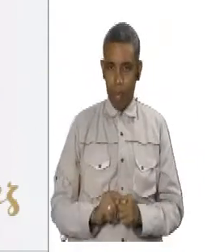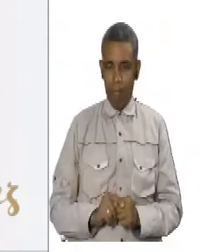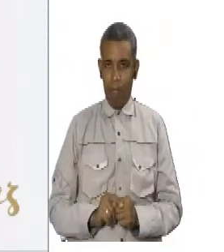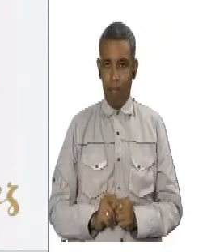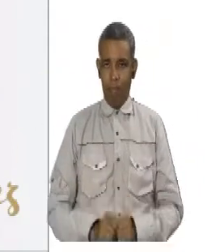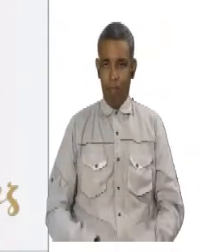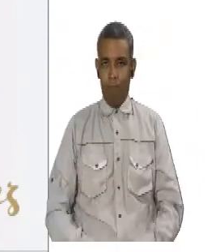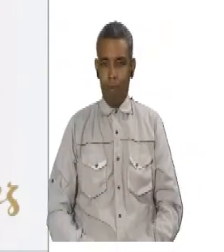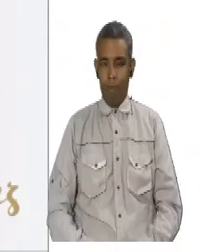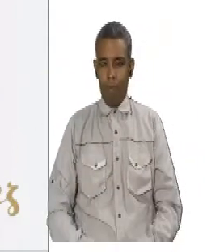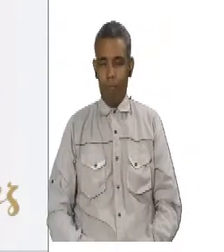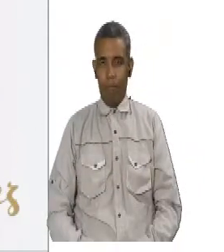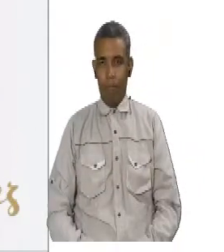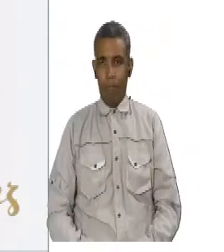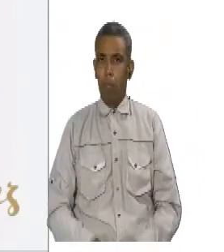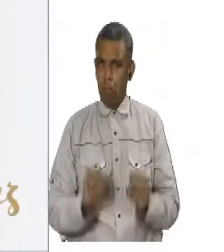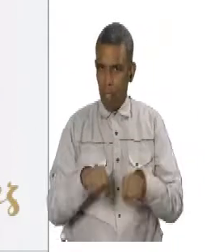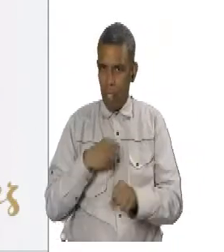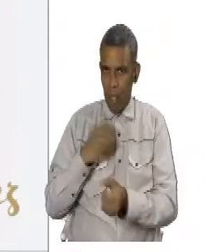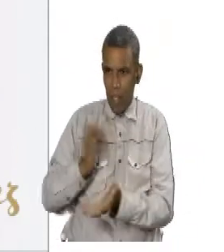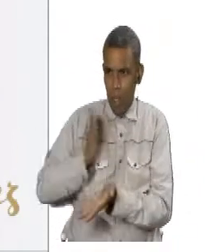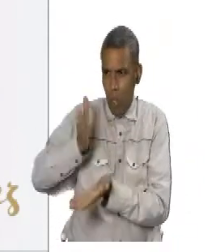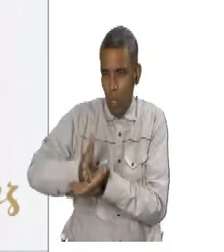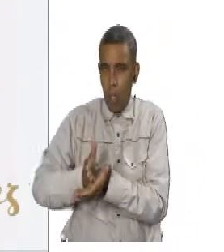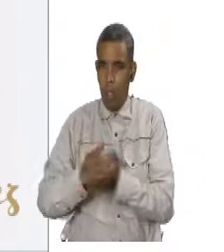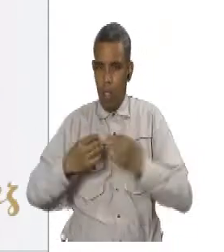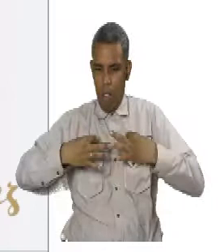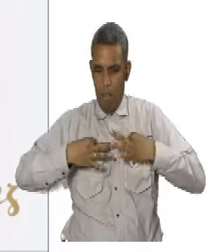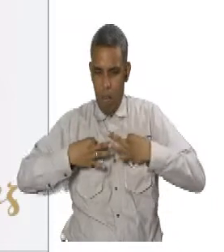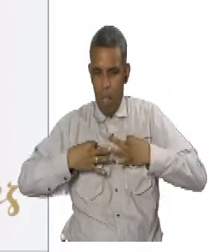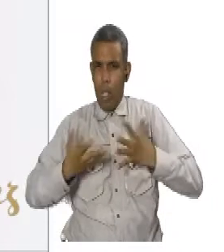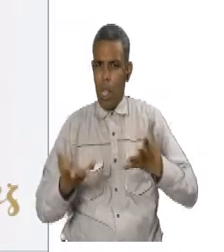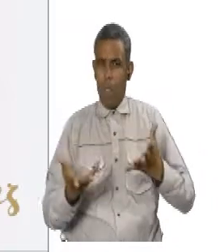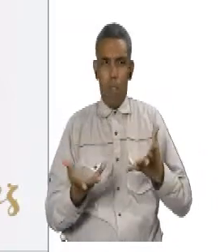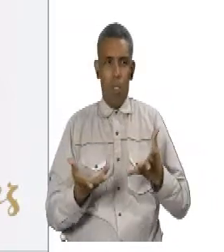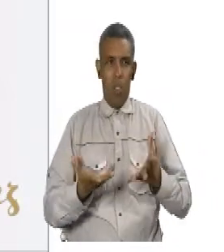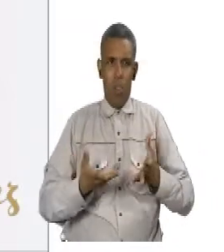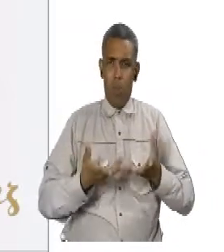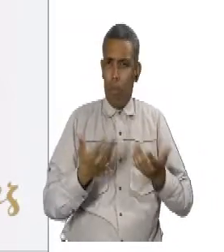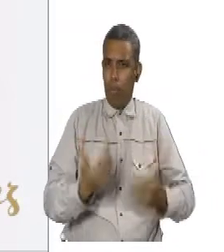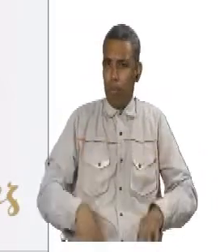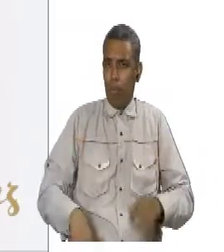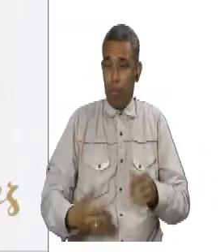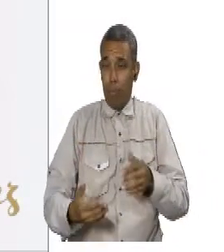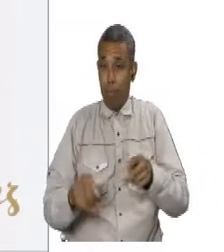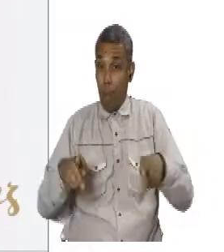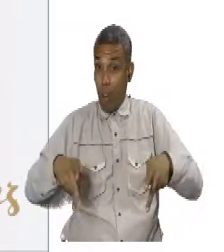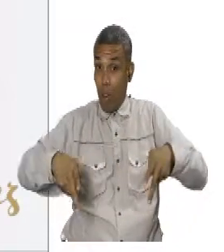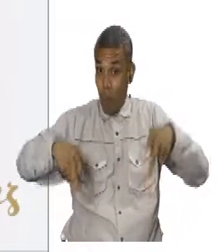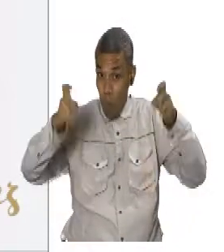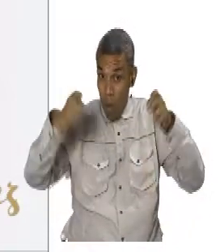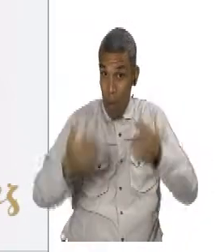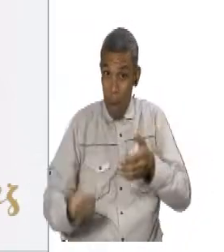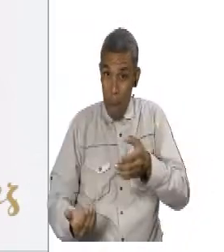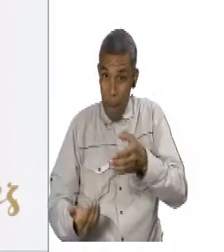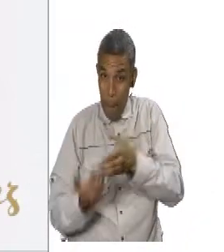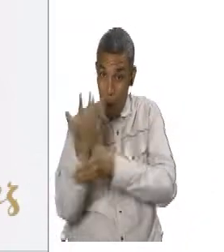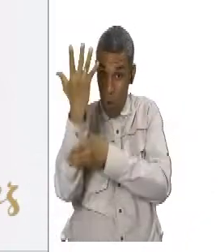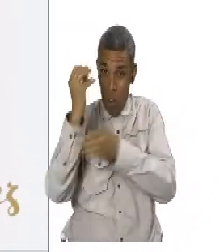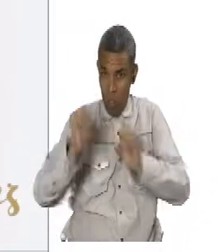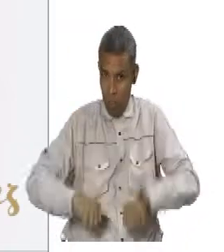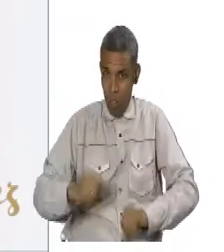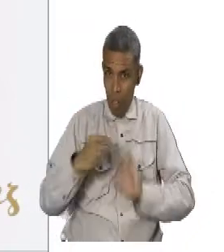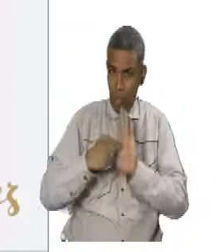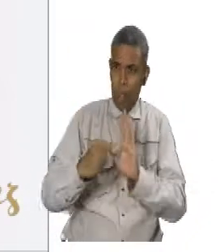48-1778. Les recomiendo que visiten, hay nuevas colecciones, nuevas prendas y bueno, ustedes siempre podrán lucir muy cómodas y elegantes con